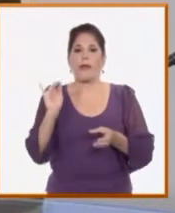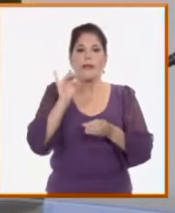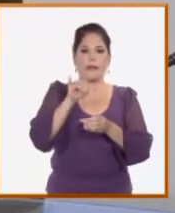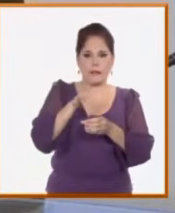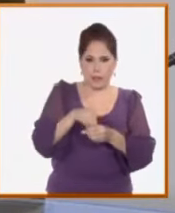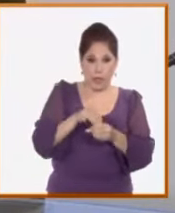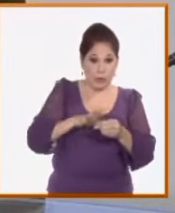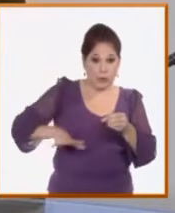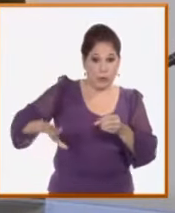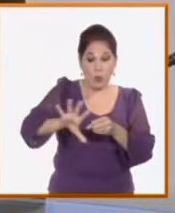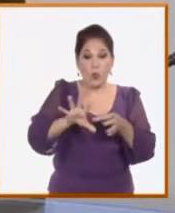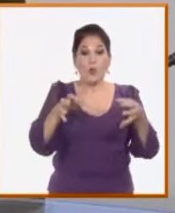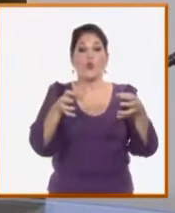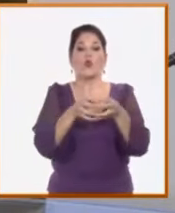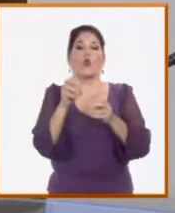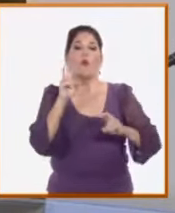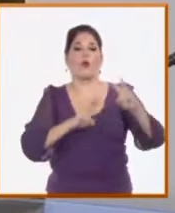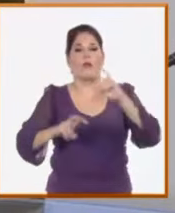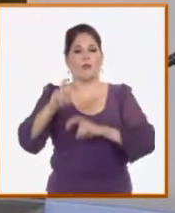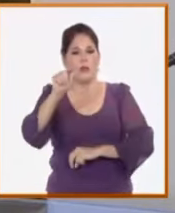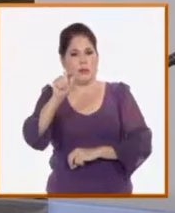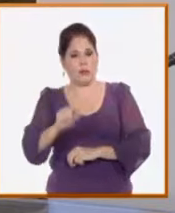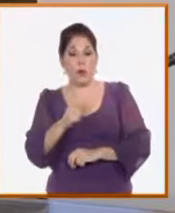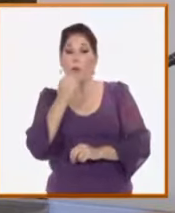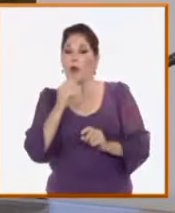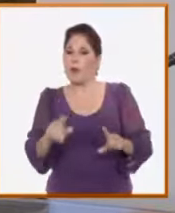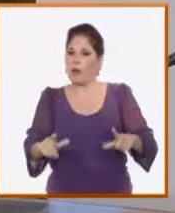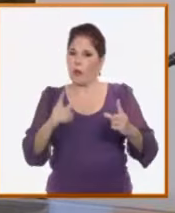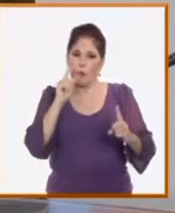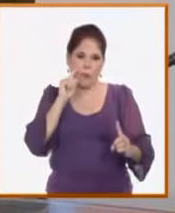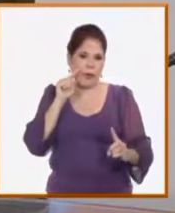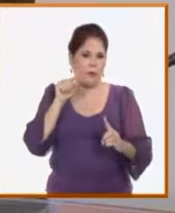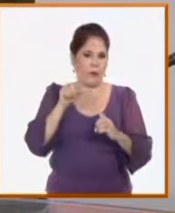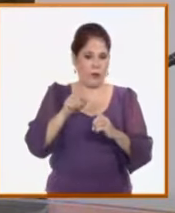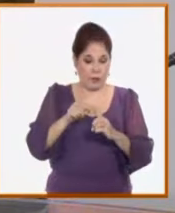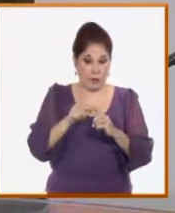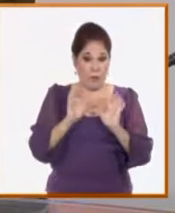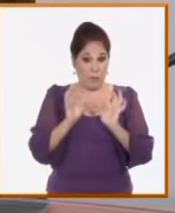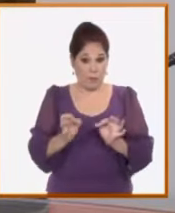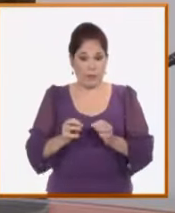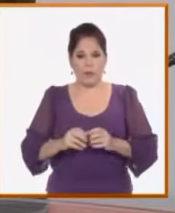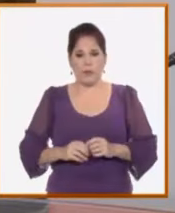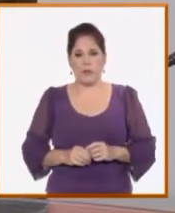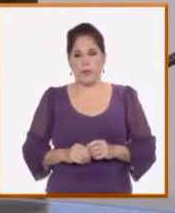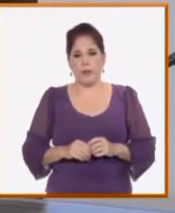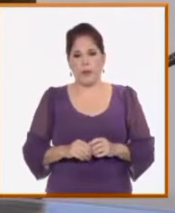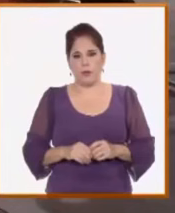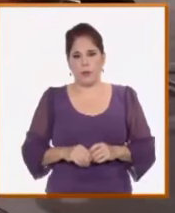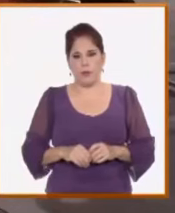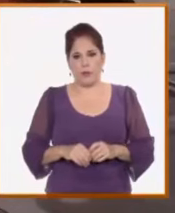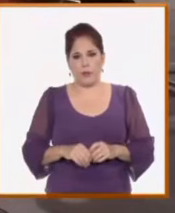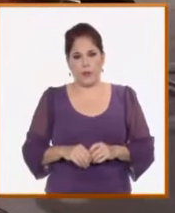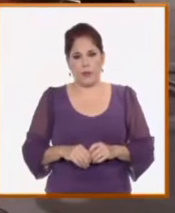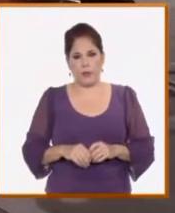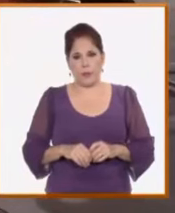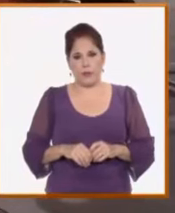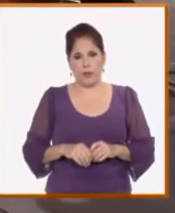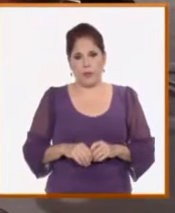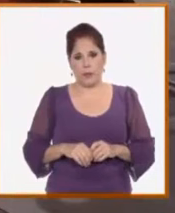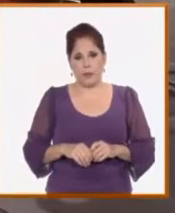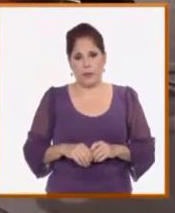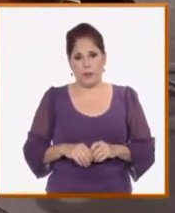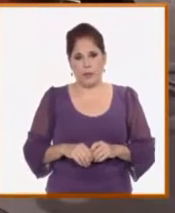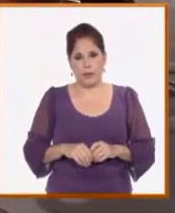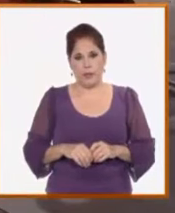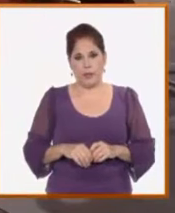forma en equipo la investigación y poder cumplir los objetivos que perseguimos este sentido evitar sobre todo que se extienda ese ese tráfico y